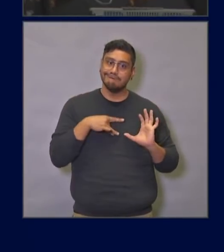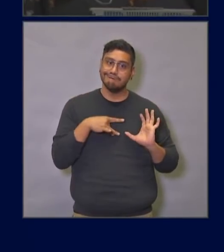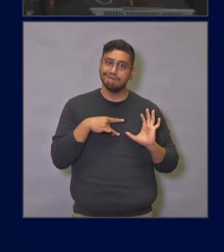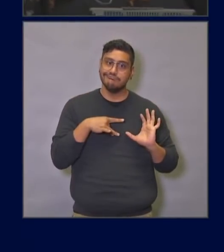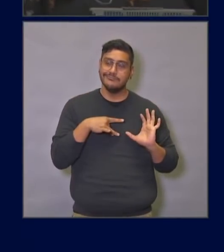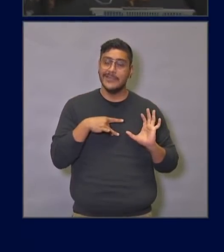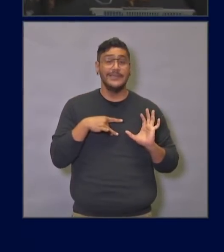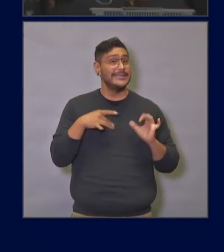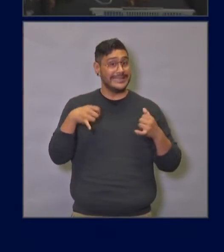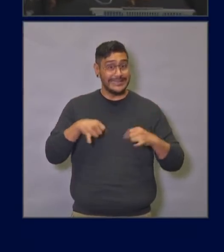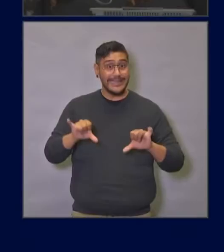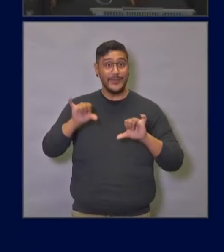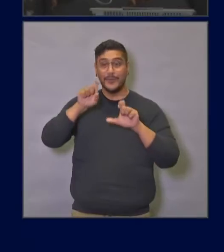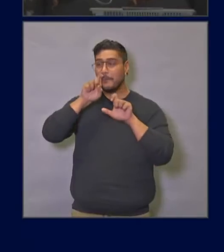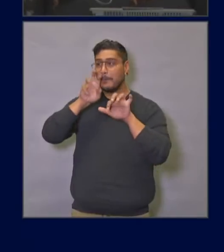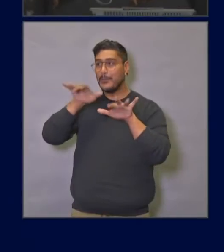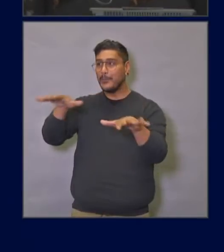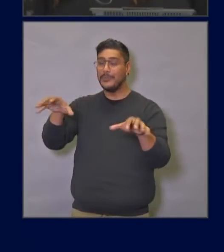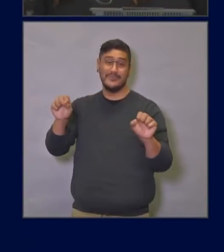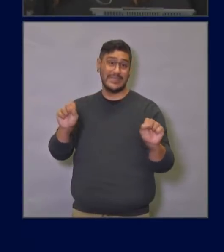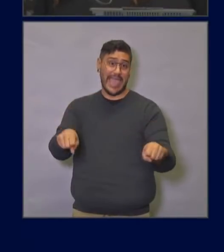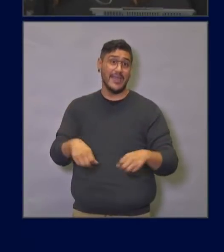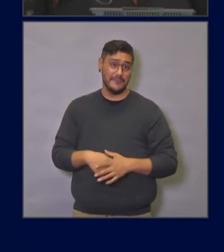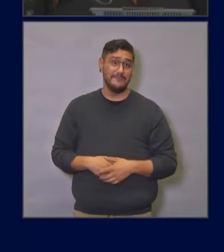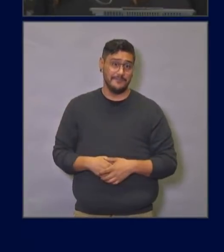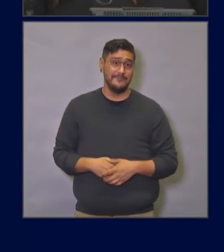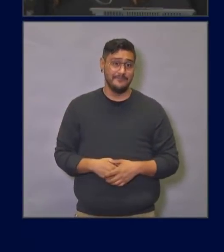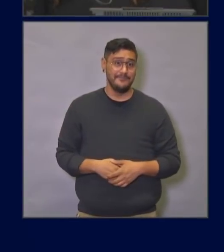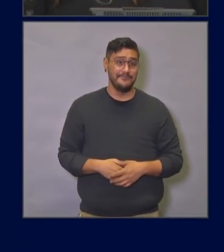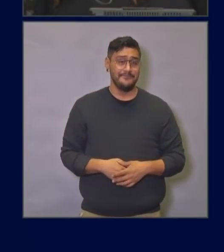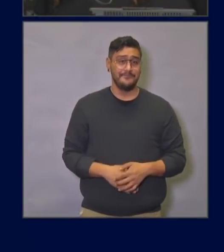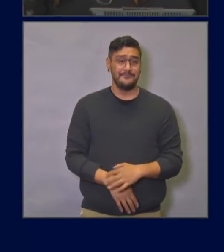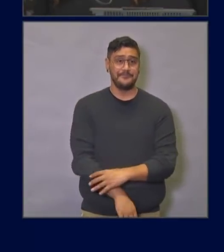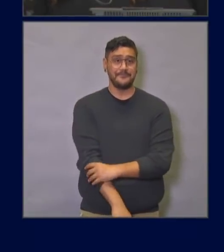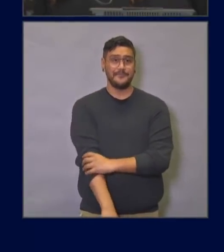podrían enfermarse seriamente. Next slide.